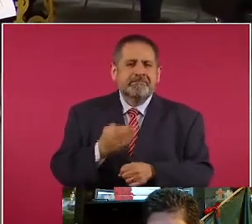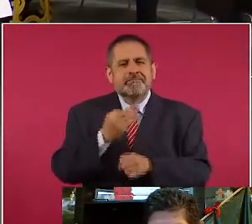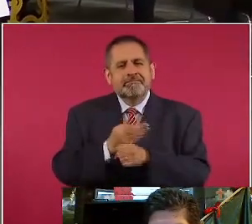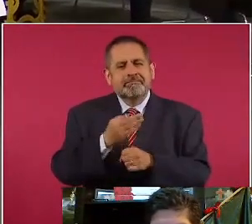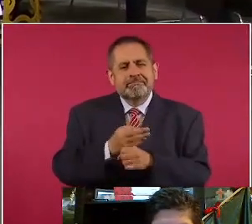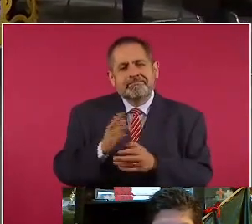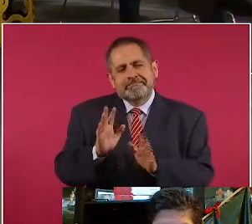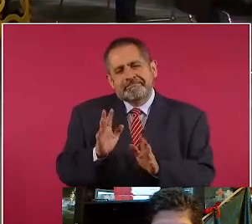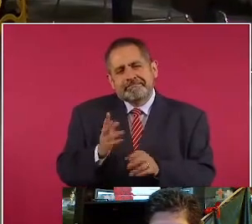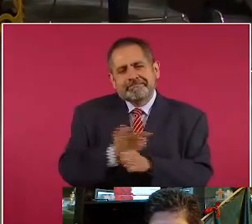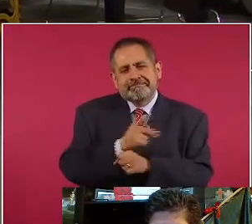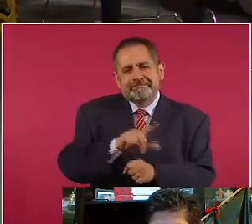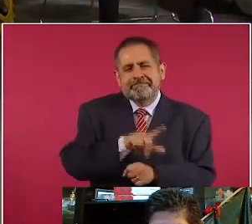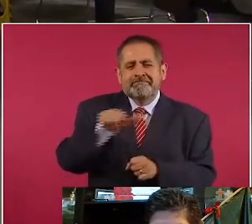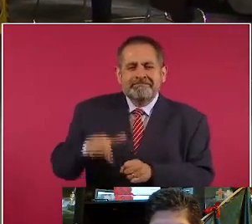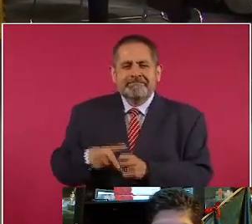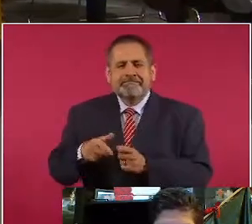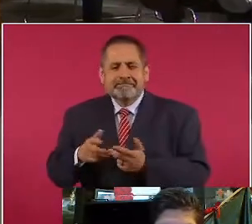ahora